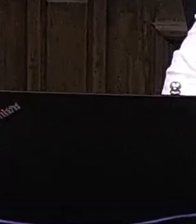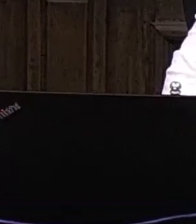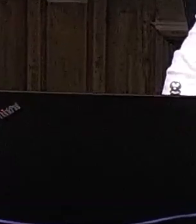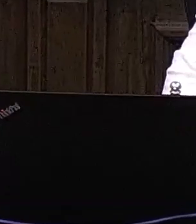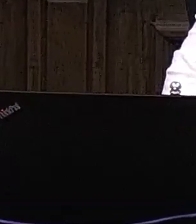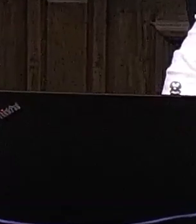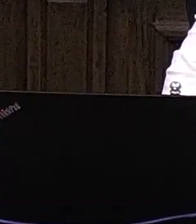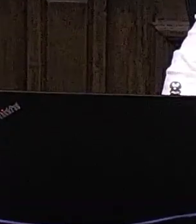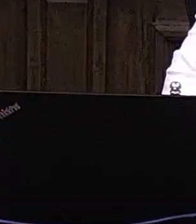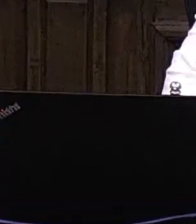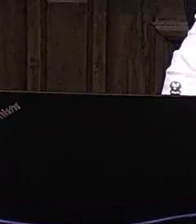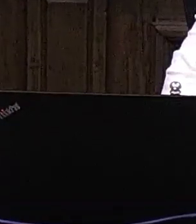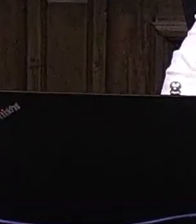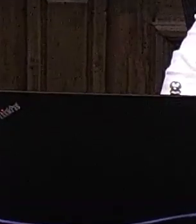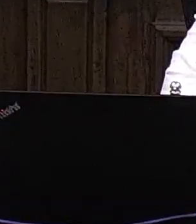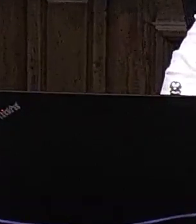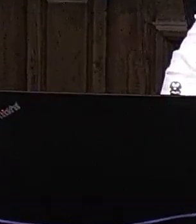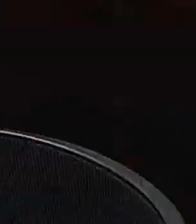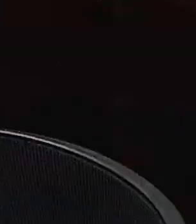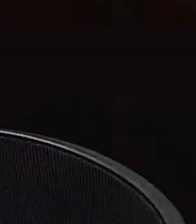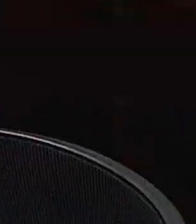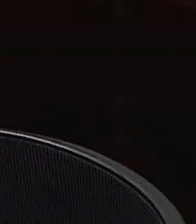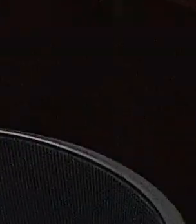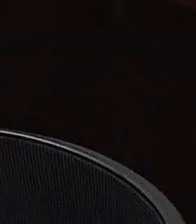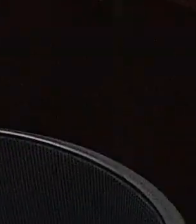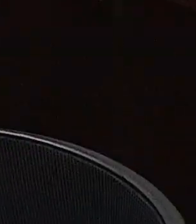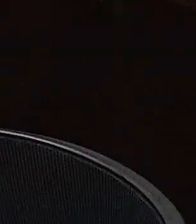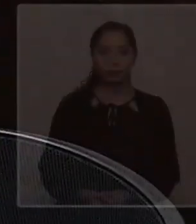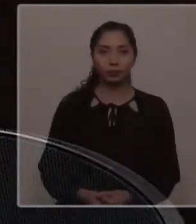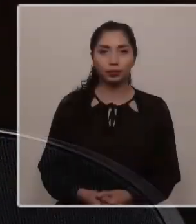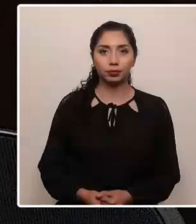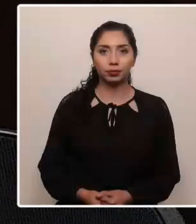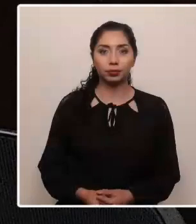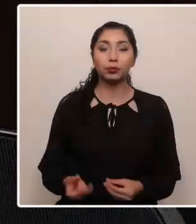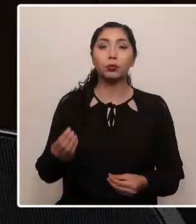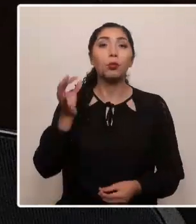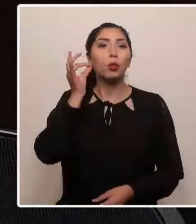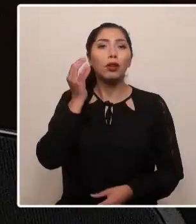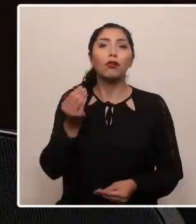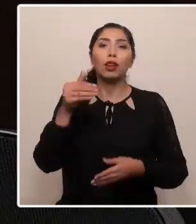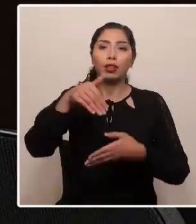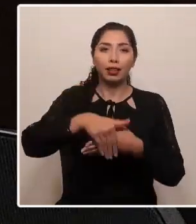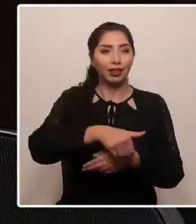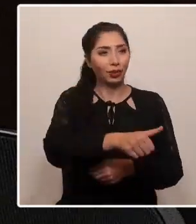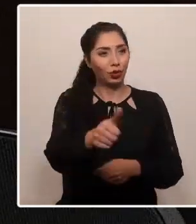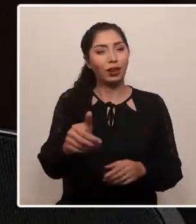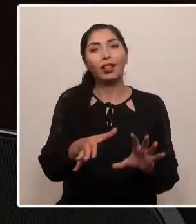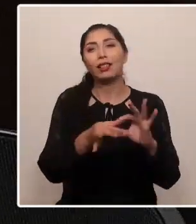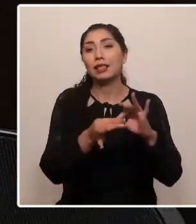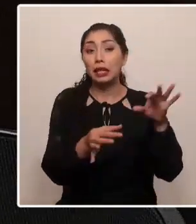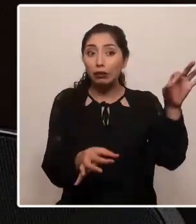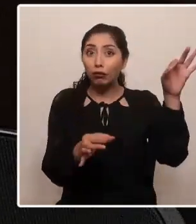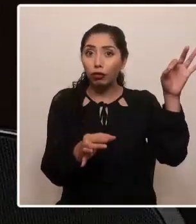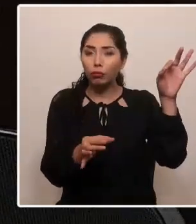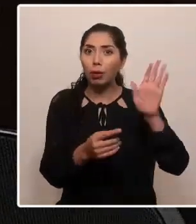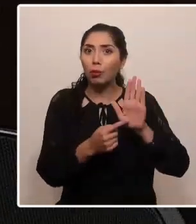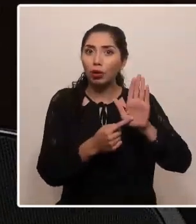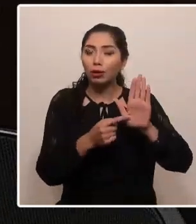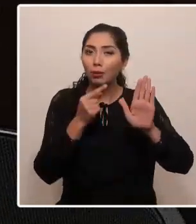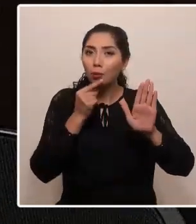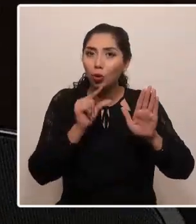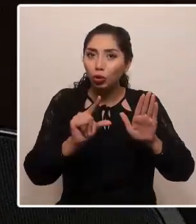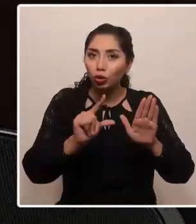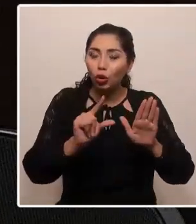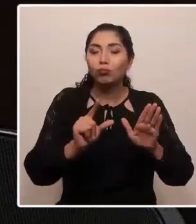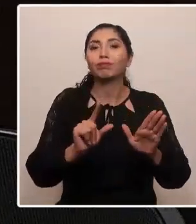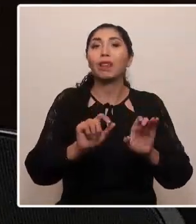Y a todos, agradecer este informe y su aprobación que nos indica que estamos cada día más cerca de la prueba de salida.